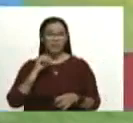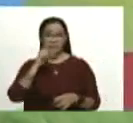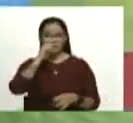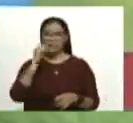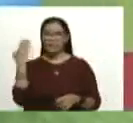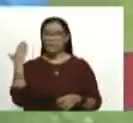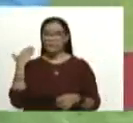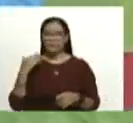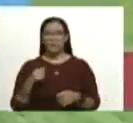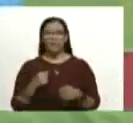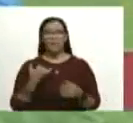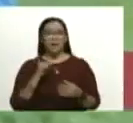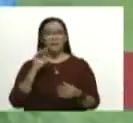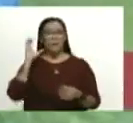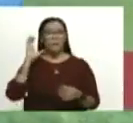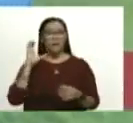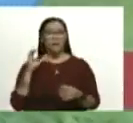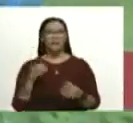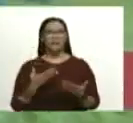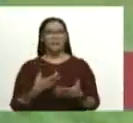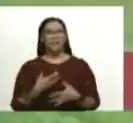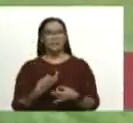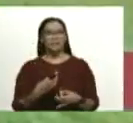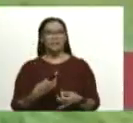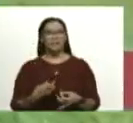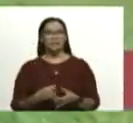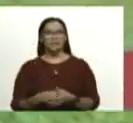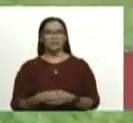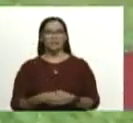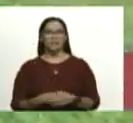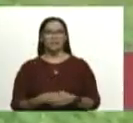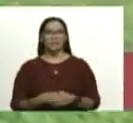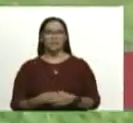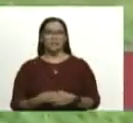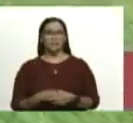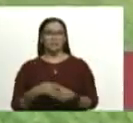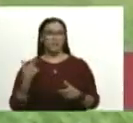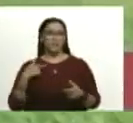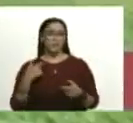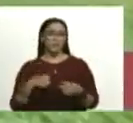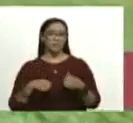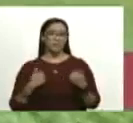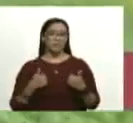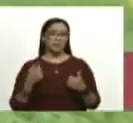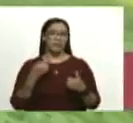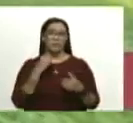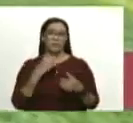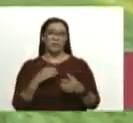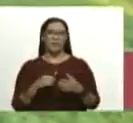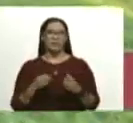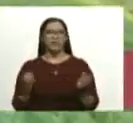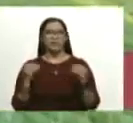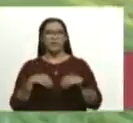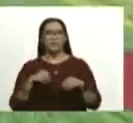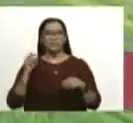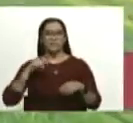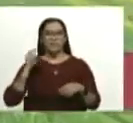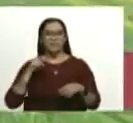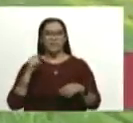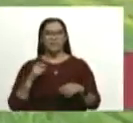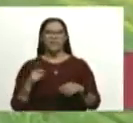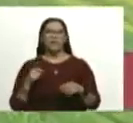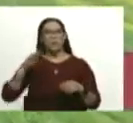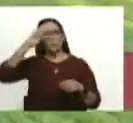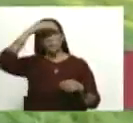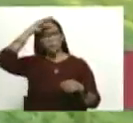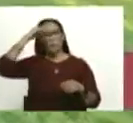que había un país que le estaba interesado en zamuro y decían, bueno, aquí zamuros tenemos de sobre. Exacto. Pero bueno, es de acuerdo a la necesidad del país. Cuba ha